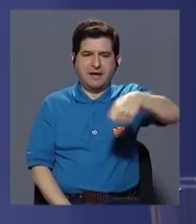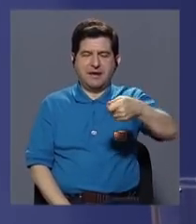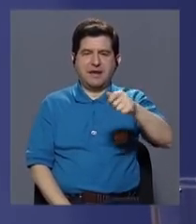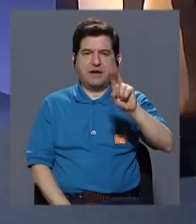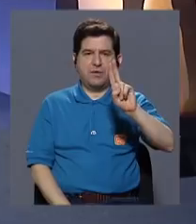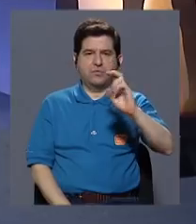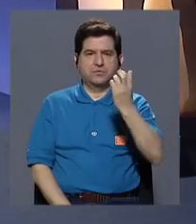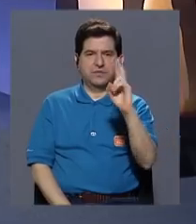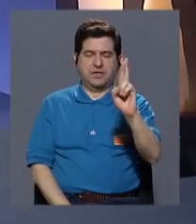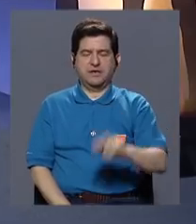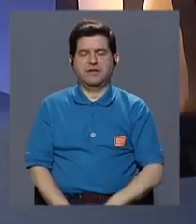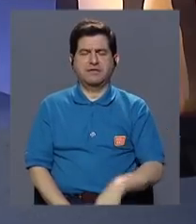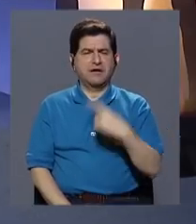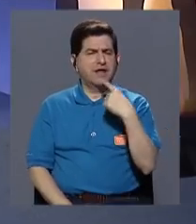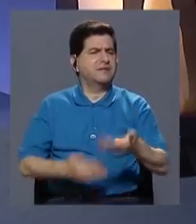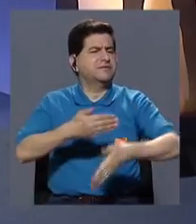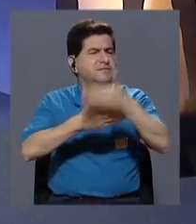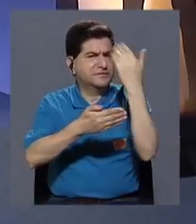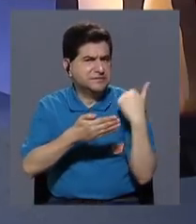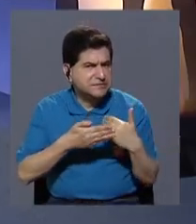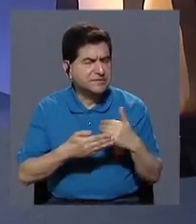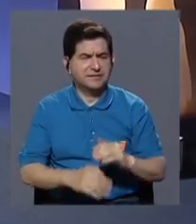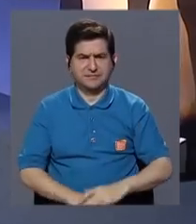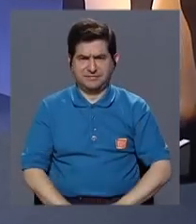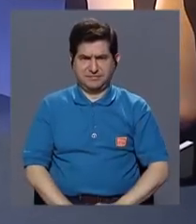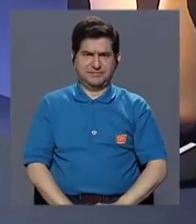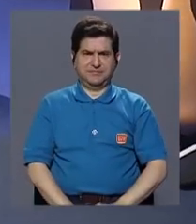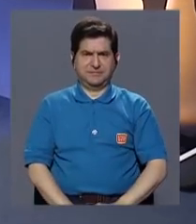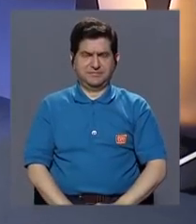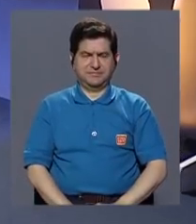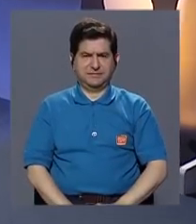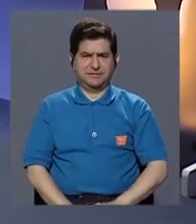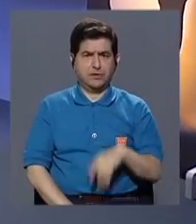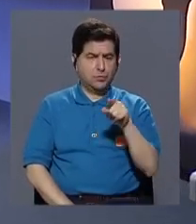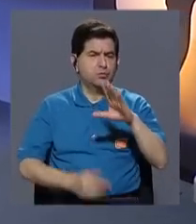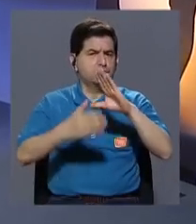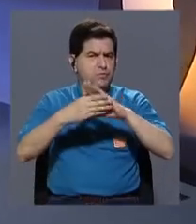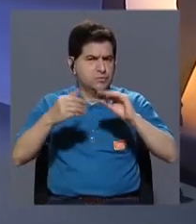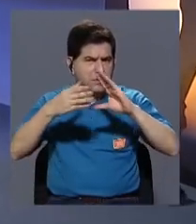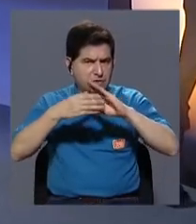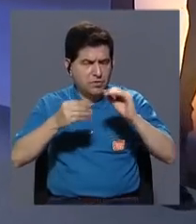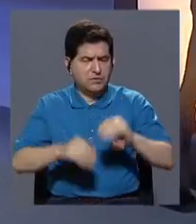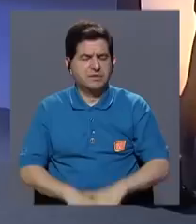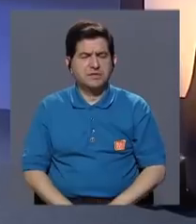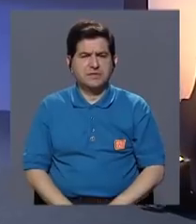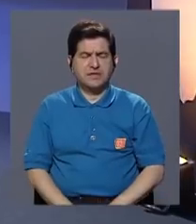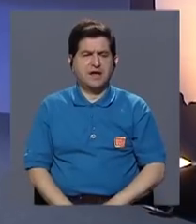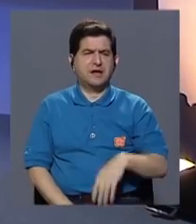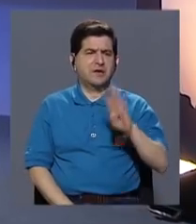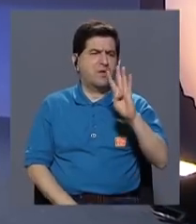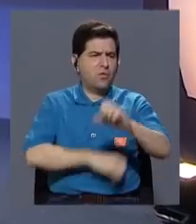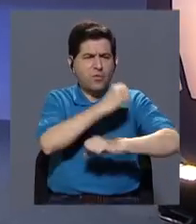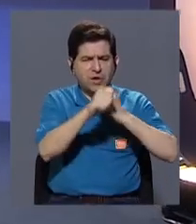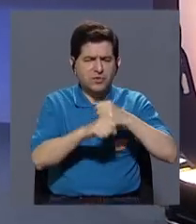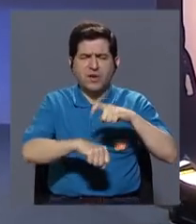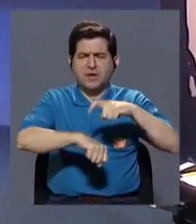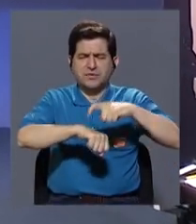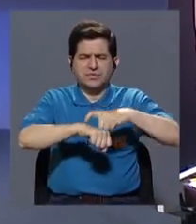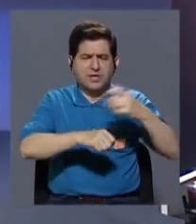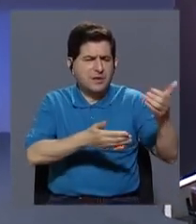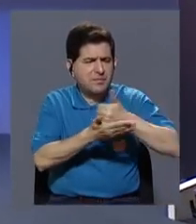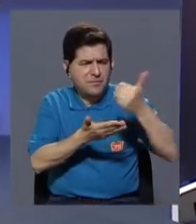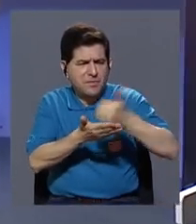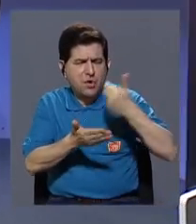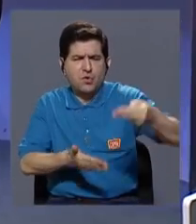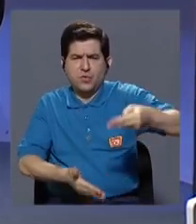canadá loser andreas decíamos que qué bueno nos contaba de ese período de cuatro años de recolección de las